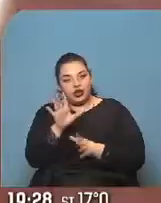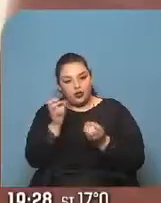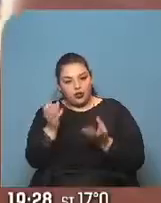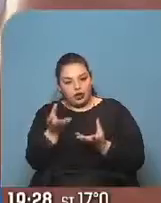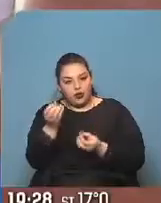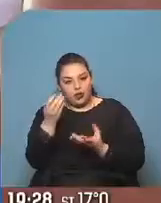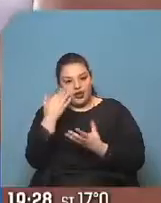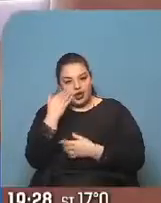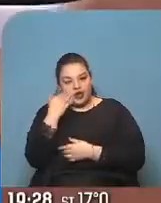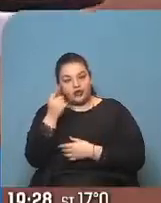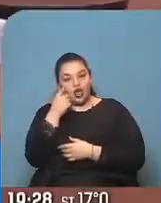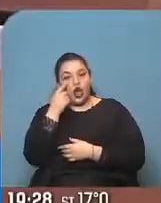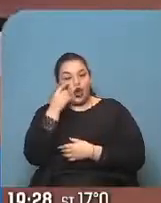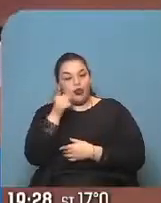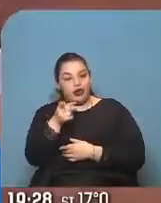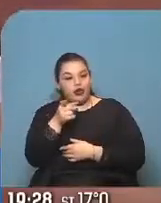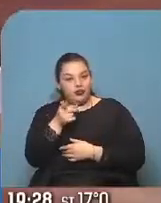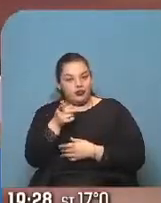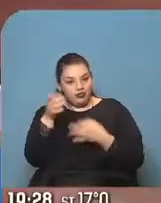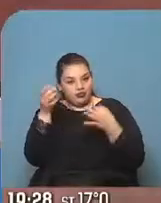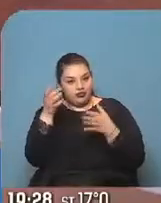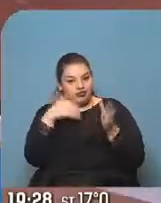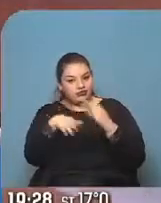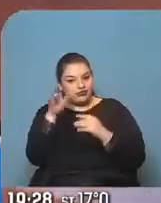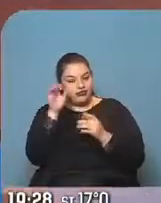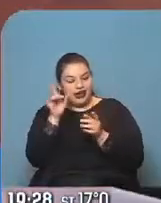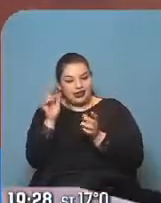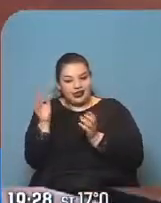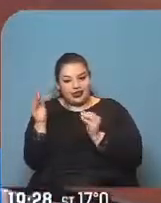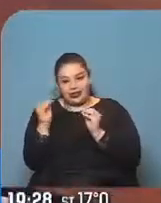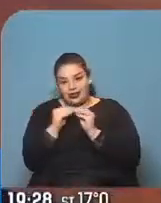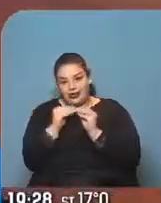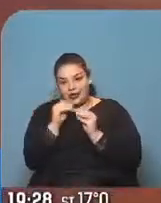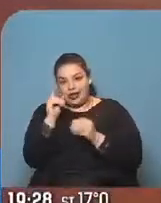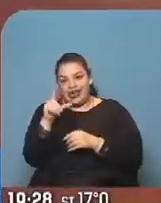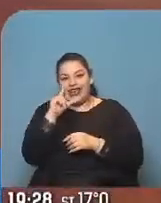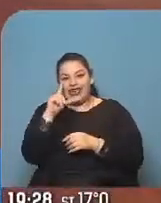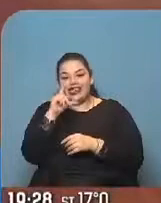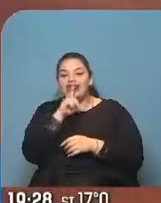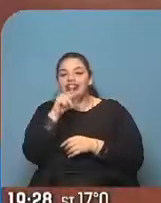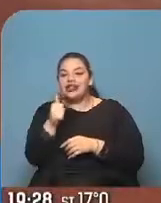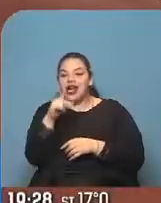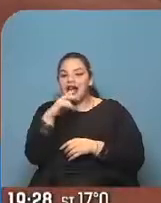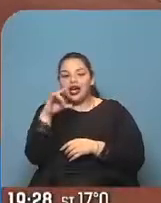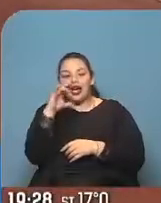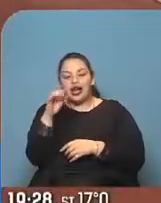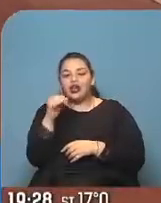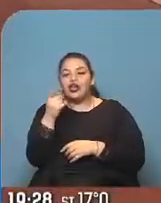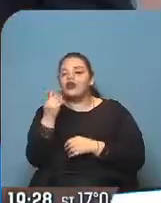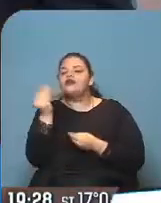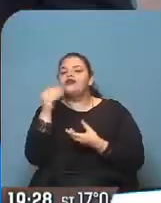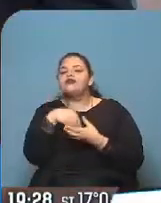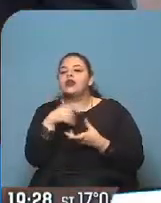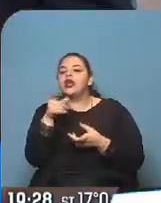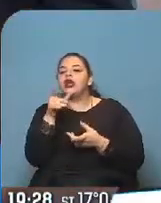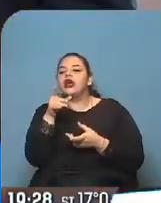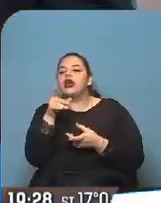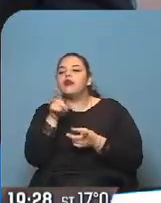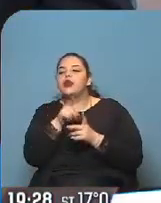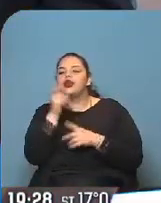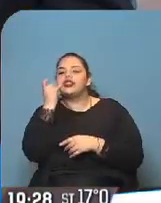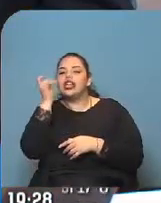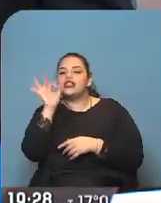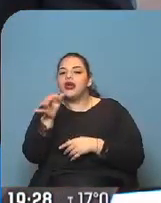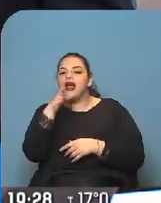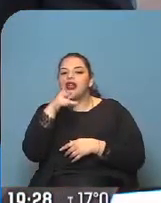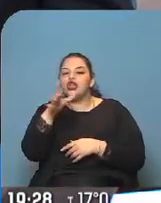buenas tardes como su nombre hay que decirlo de los más cercanos a lilita carrió que genera dentro de la coalición cívica- saber que hace 14